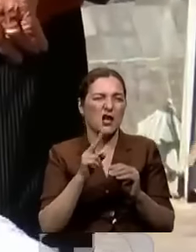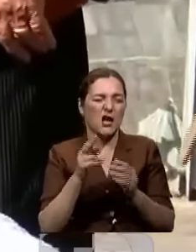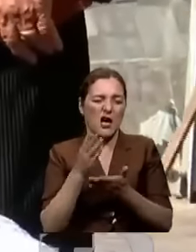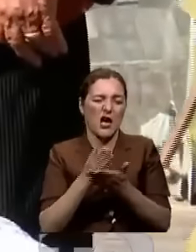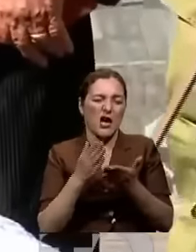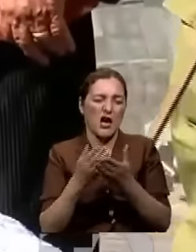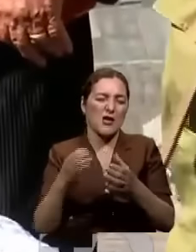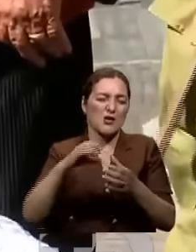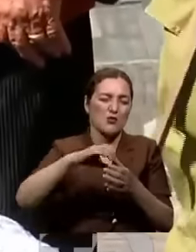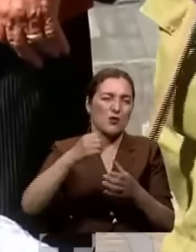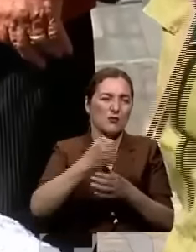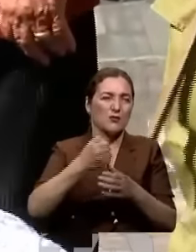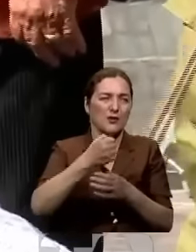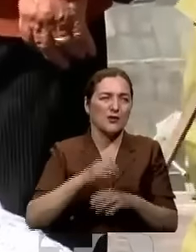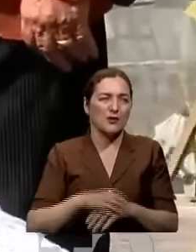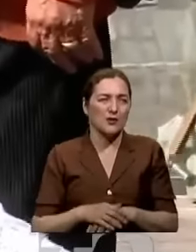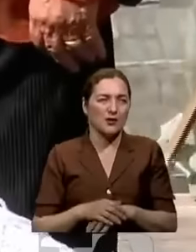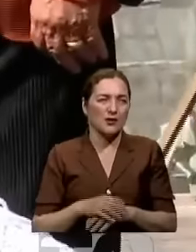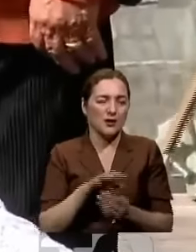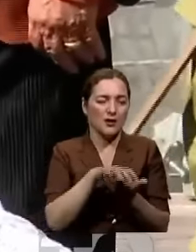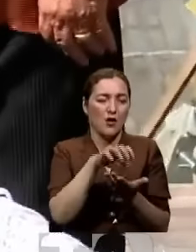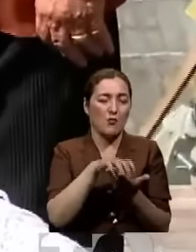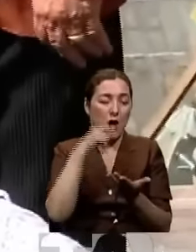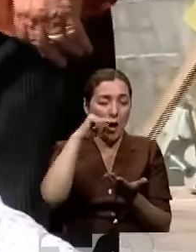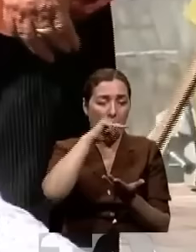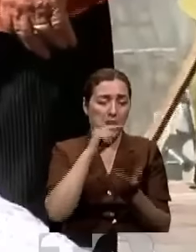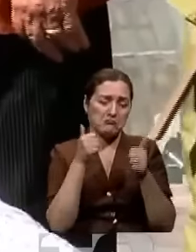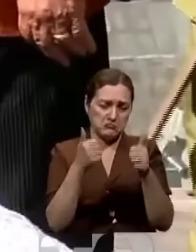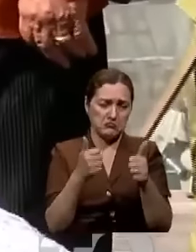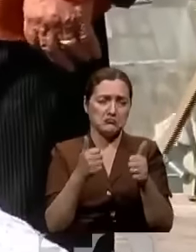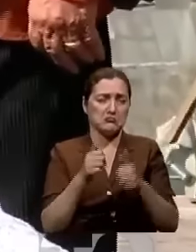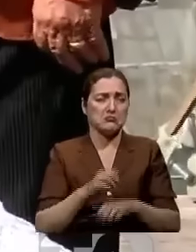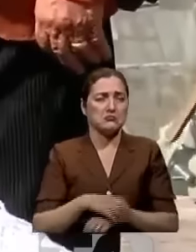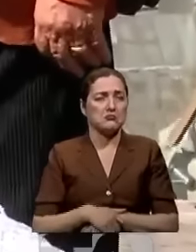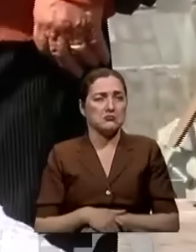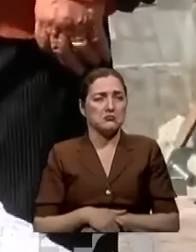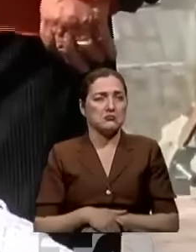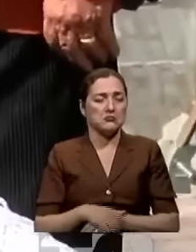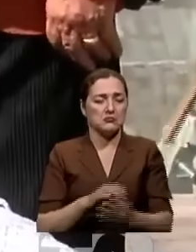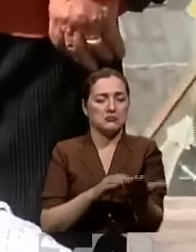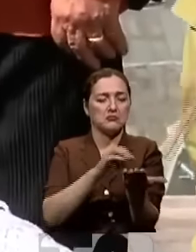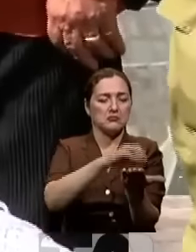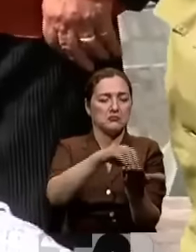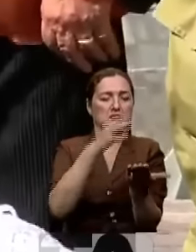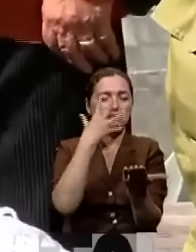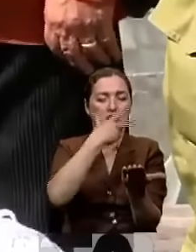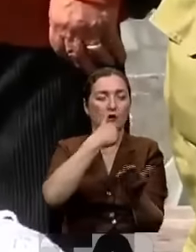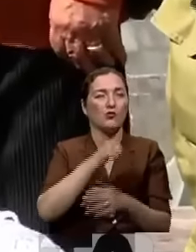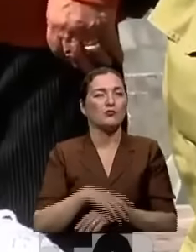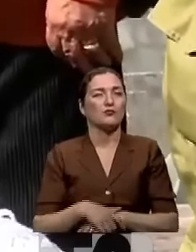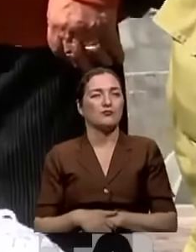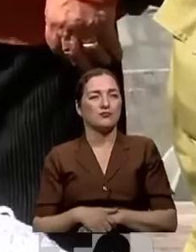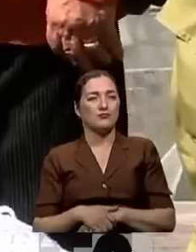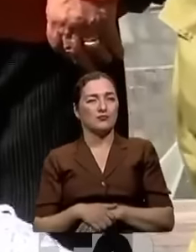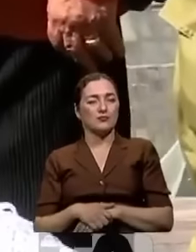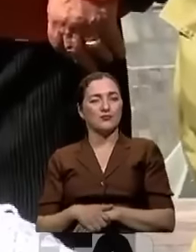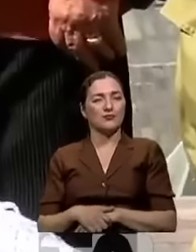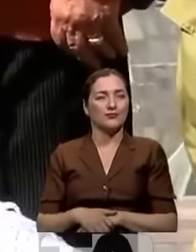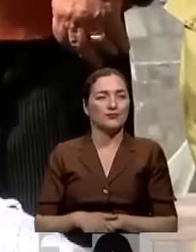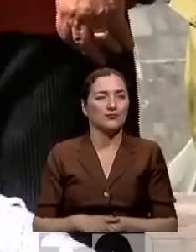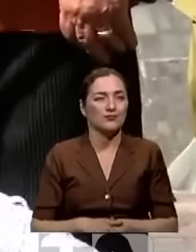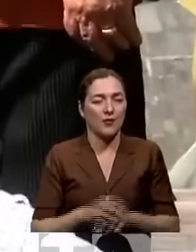maracuyá. Y era un hit. La masa está con la canela que les sugerimos. Y el relleno, la decoración, súper bonito. ¡Wow!